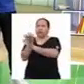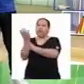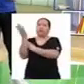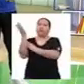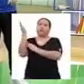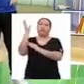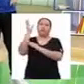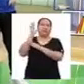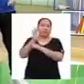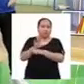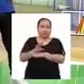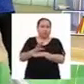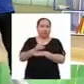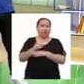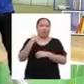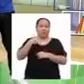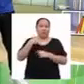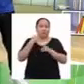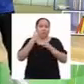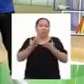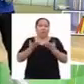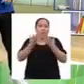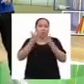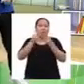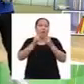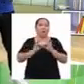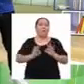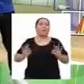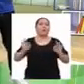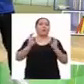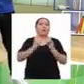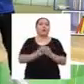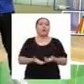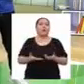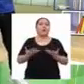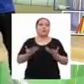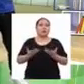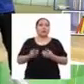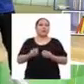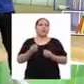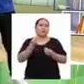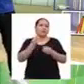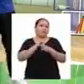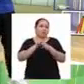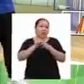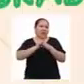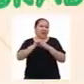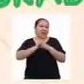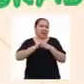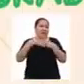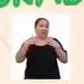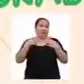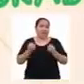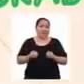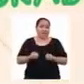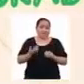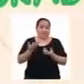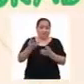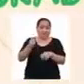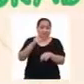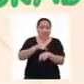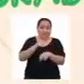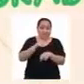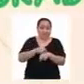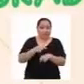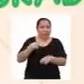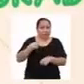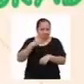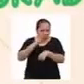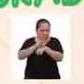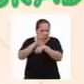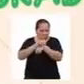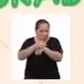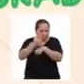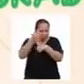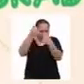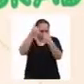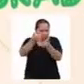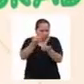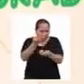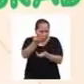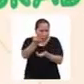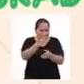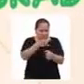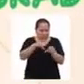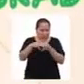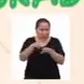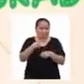mucha importancia a mis hábitos saludables y dándome tiempito para ellos. Se lo recomiendo para que mantengan